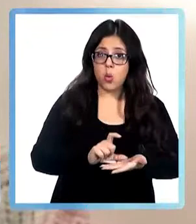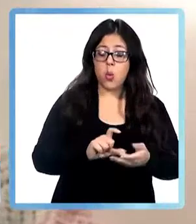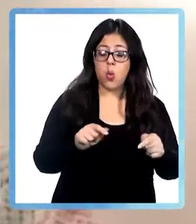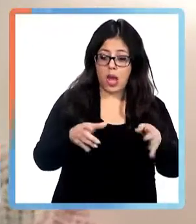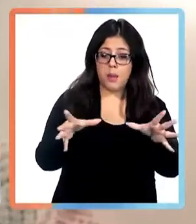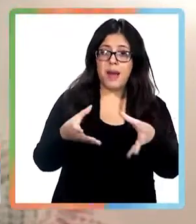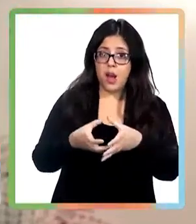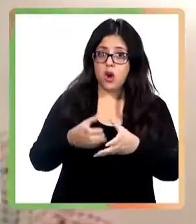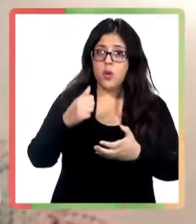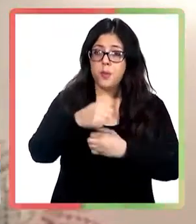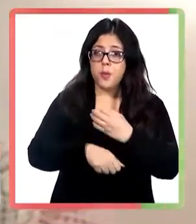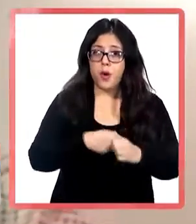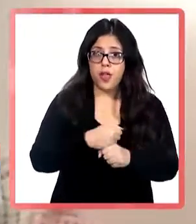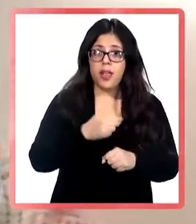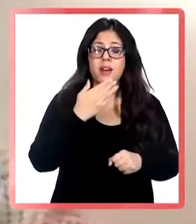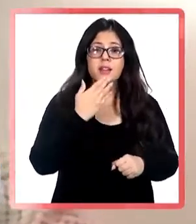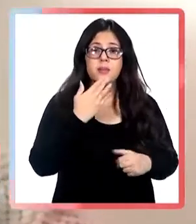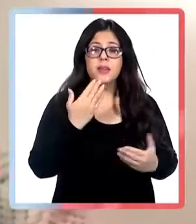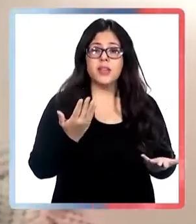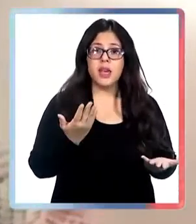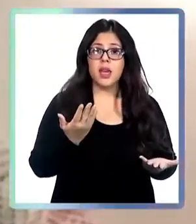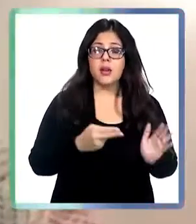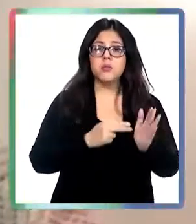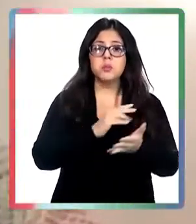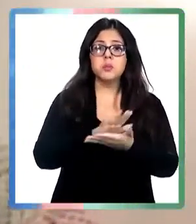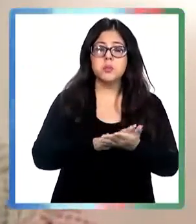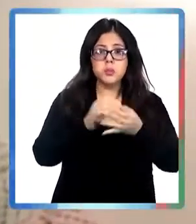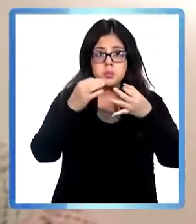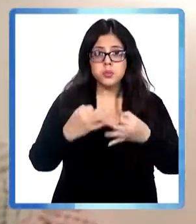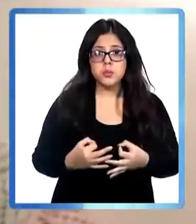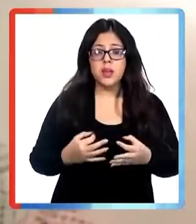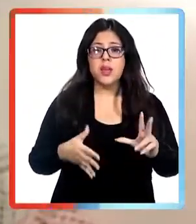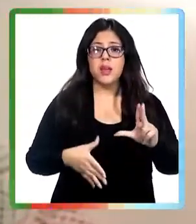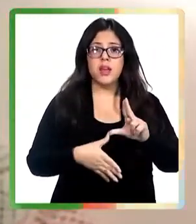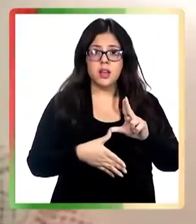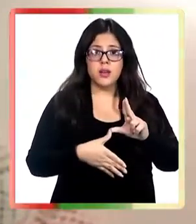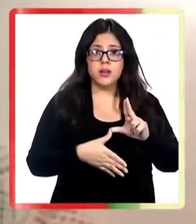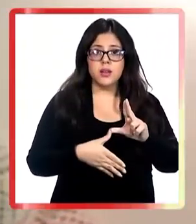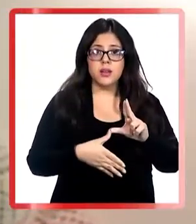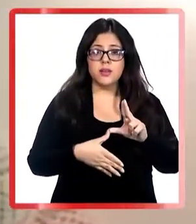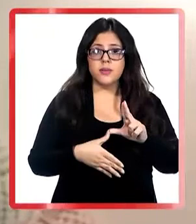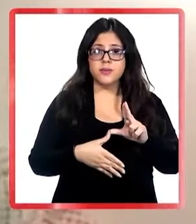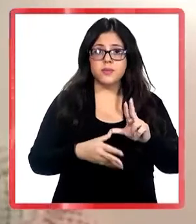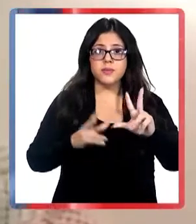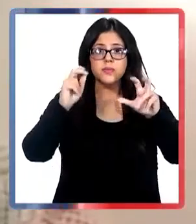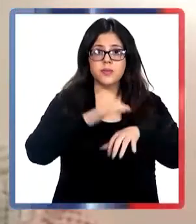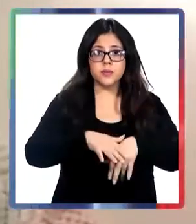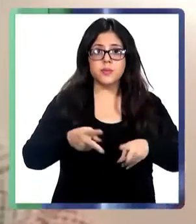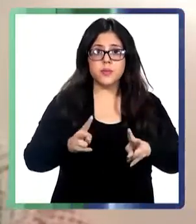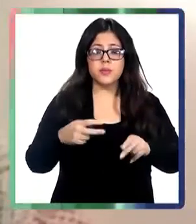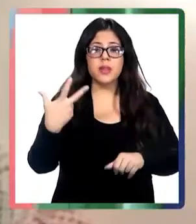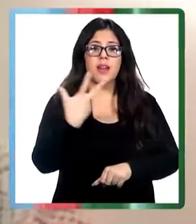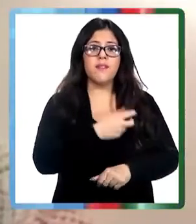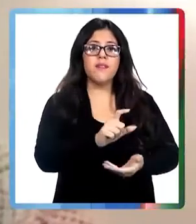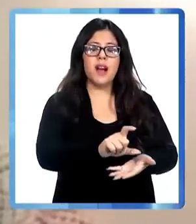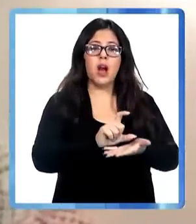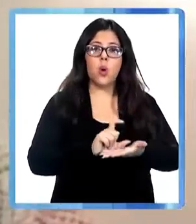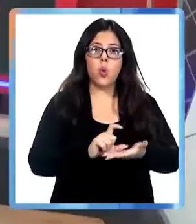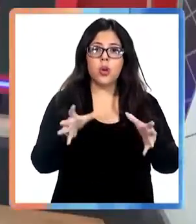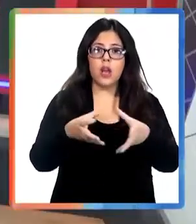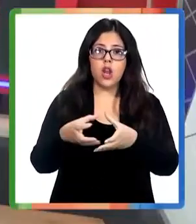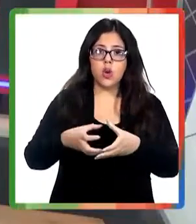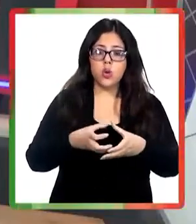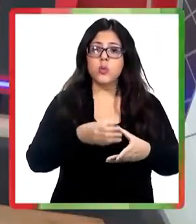estos grupos de edad, y realmente es ejemplo a seguir en Latinoamérica la disponibilidad de esta vacuna en